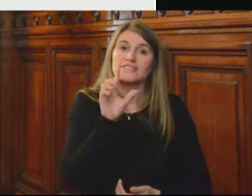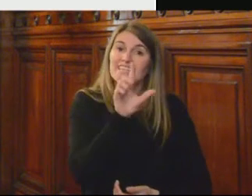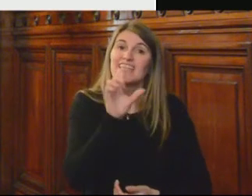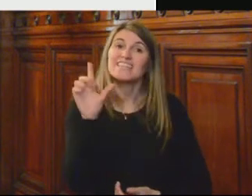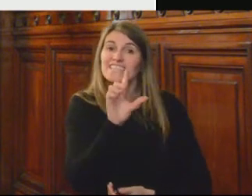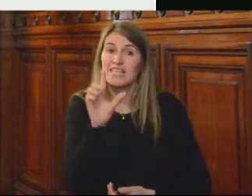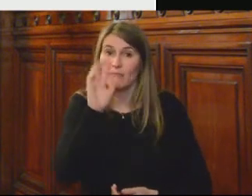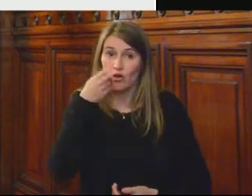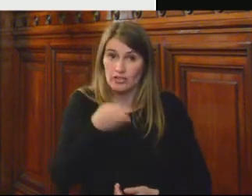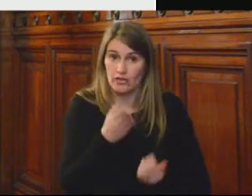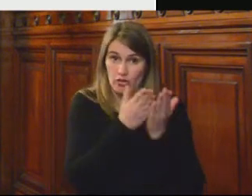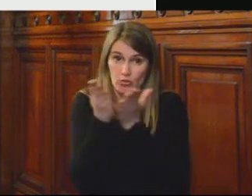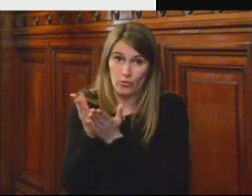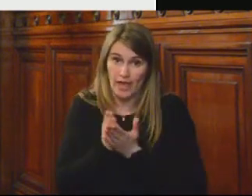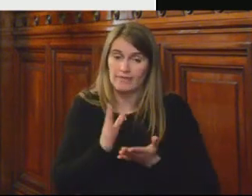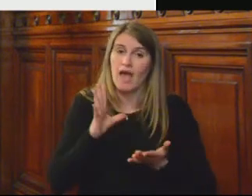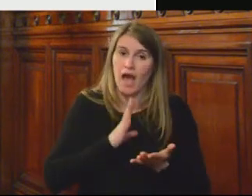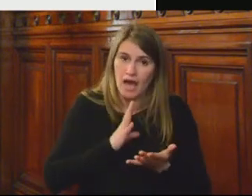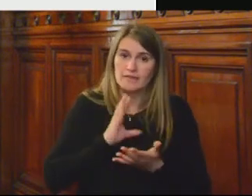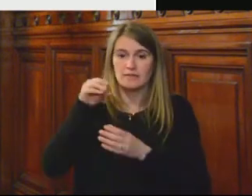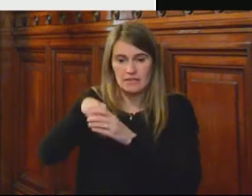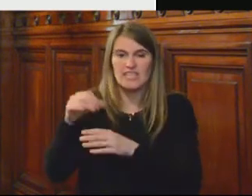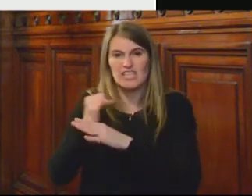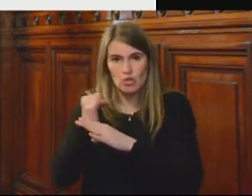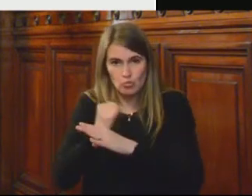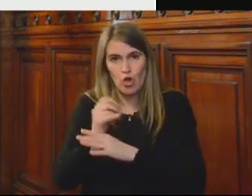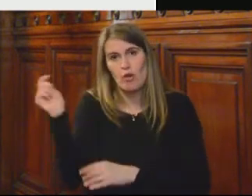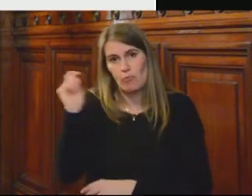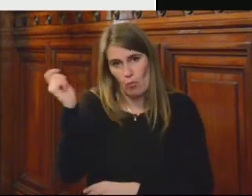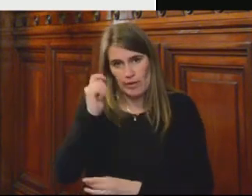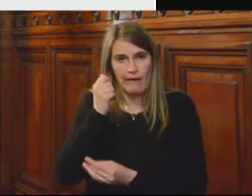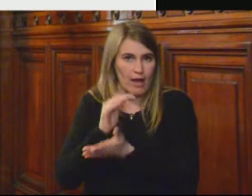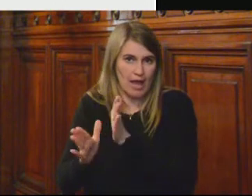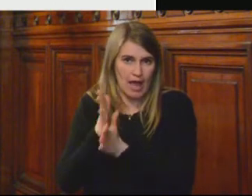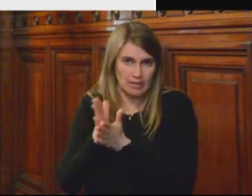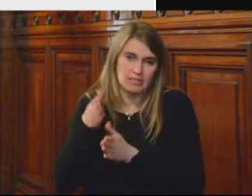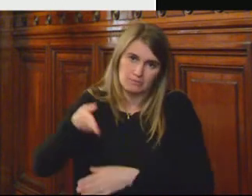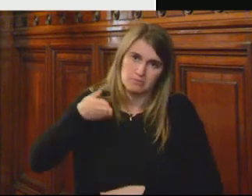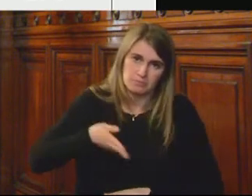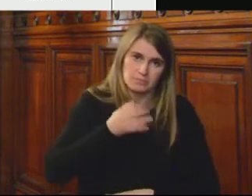estudiantes están en instituciones públicas de carácter gratuito. Adelante.